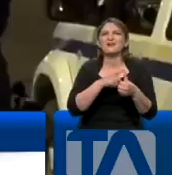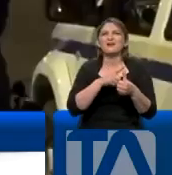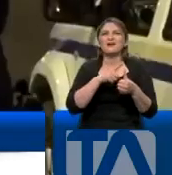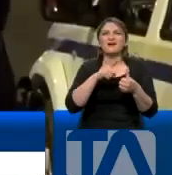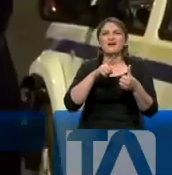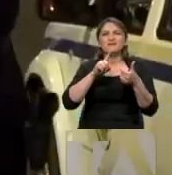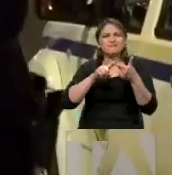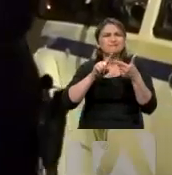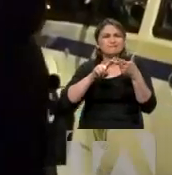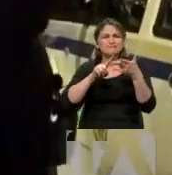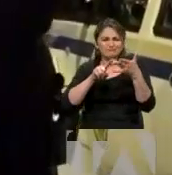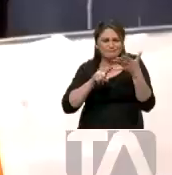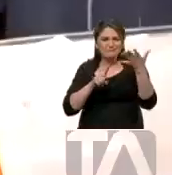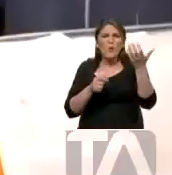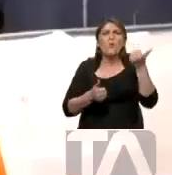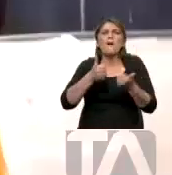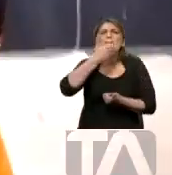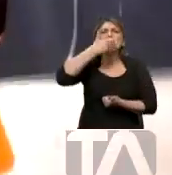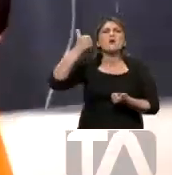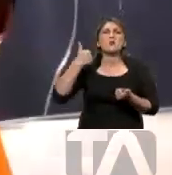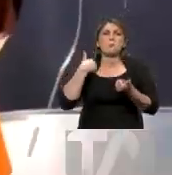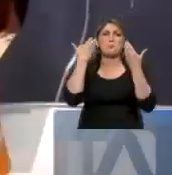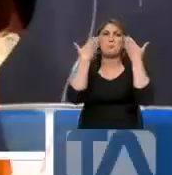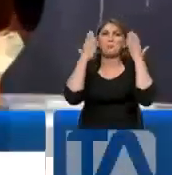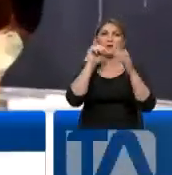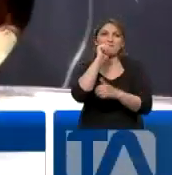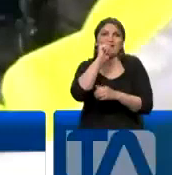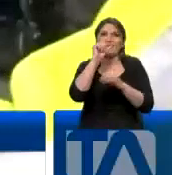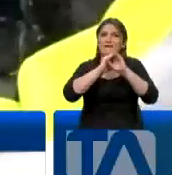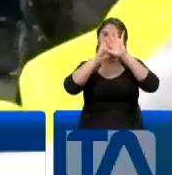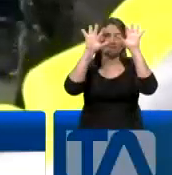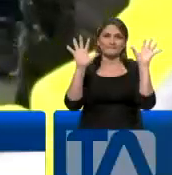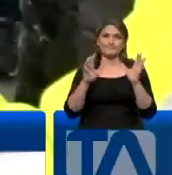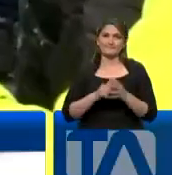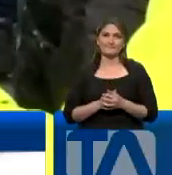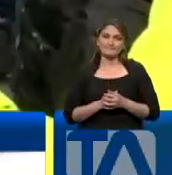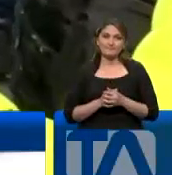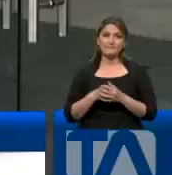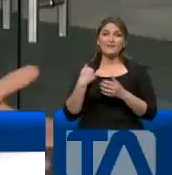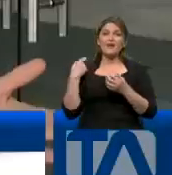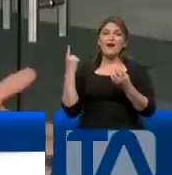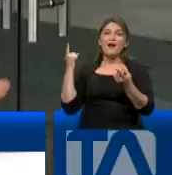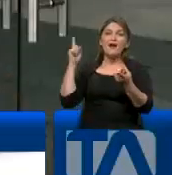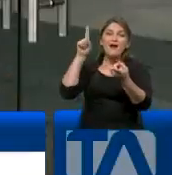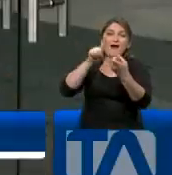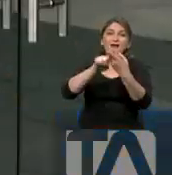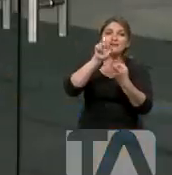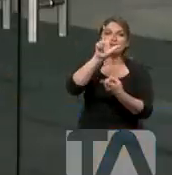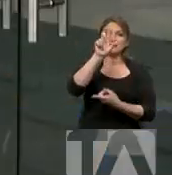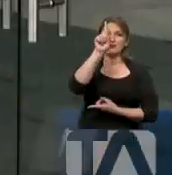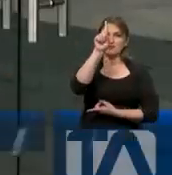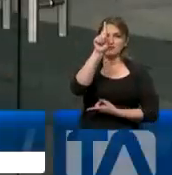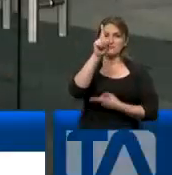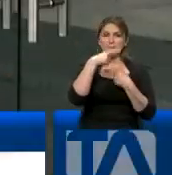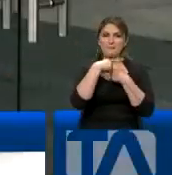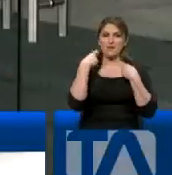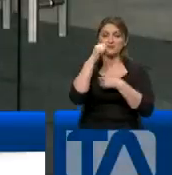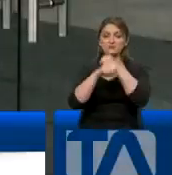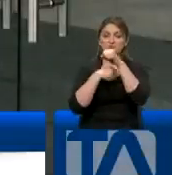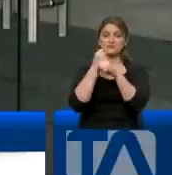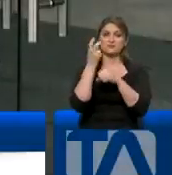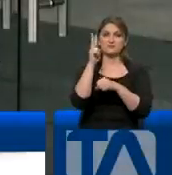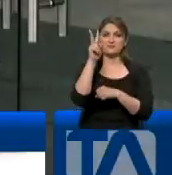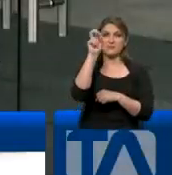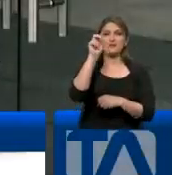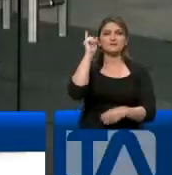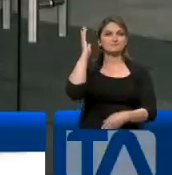sé. El proceso de regularización concluirá el 31 de marzo del 2020. ¿Pero qué pasará con los ciudadanos venezolanos que